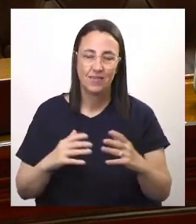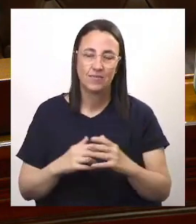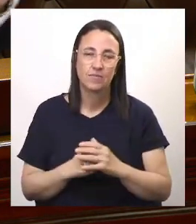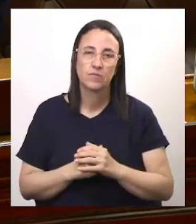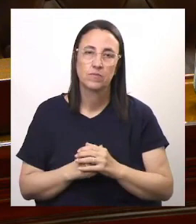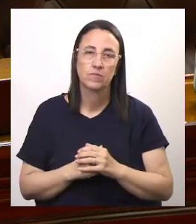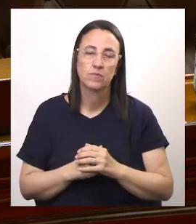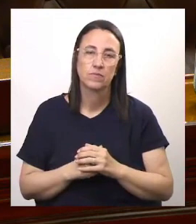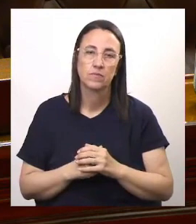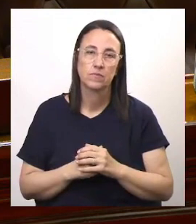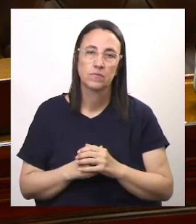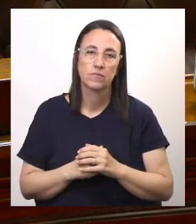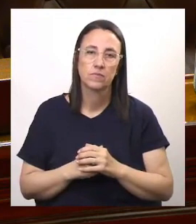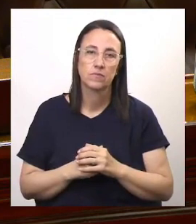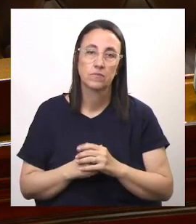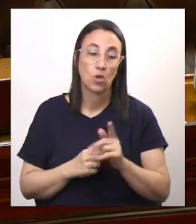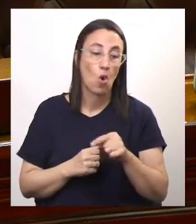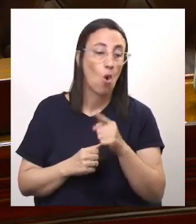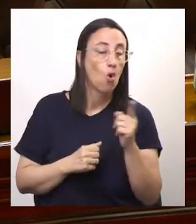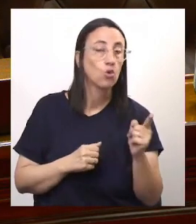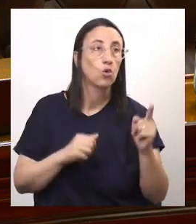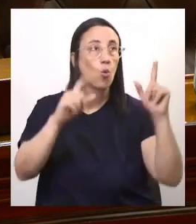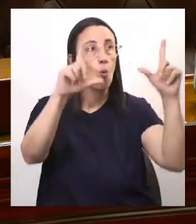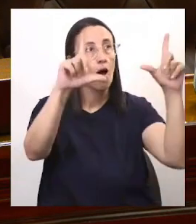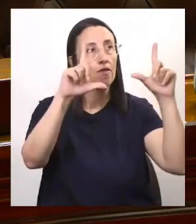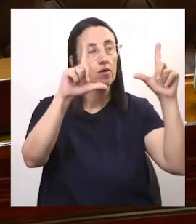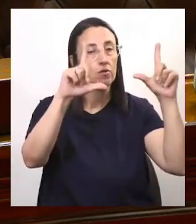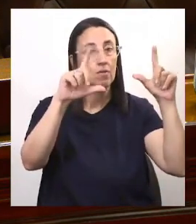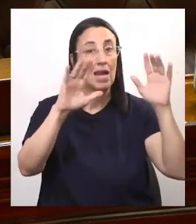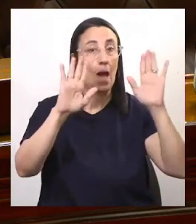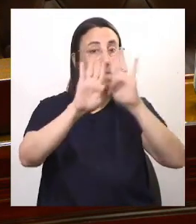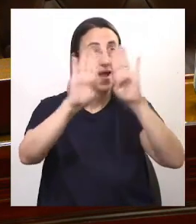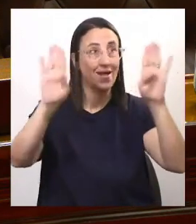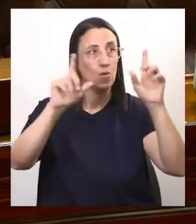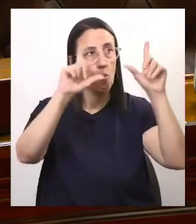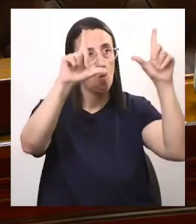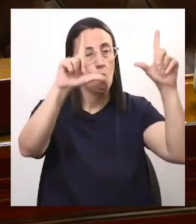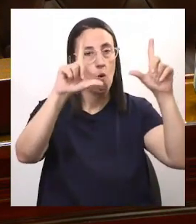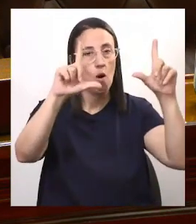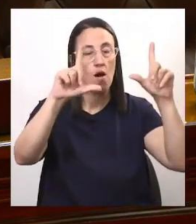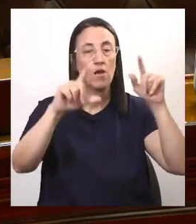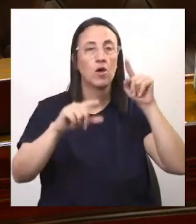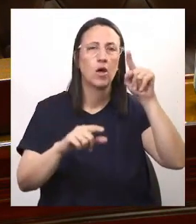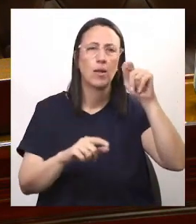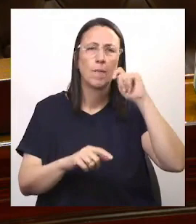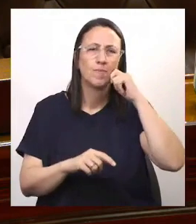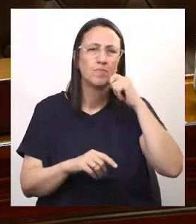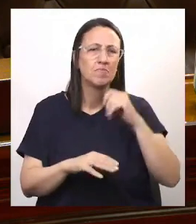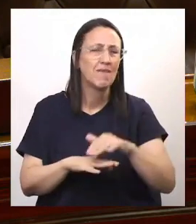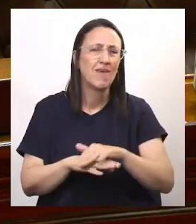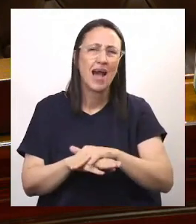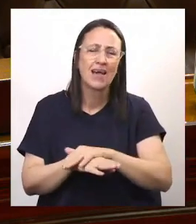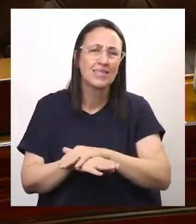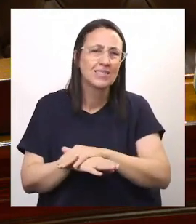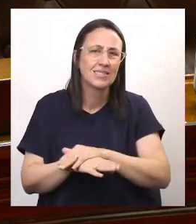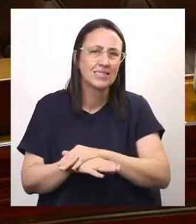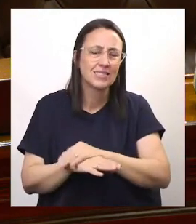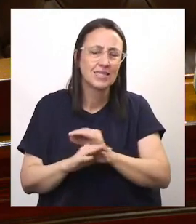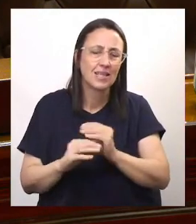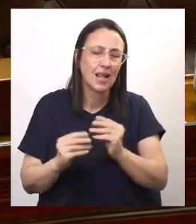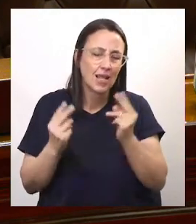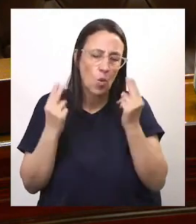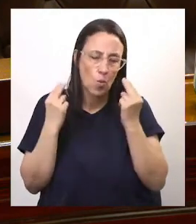Y había otro cuadro, también con una muy humilde lámina, que tenía